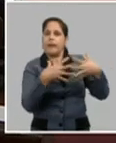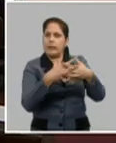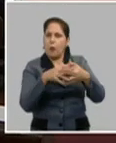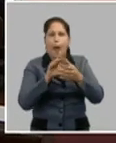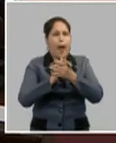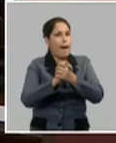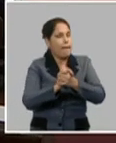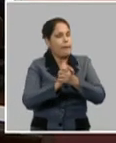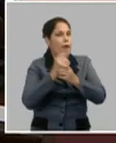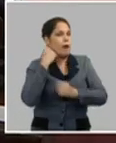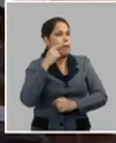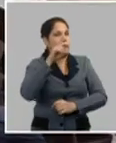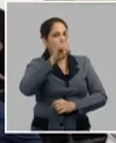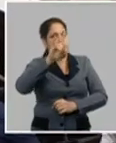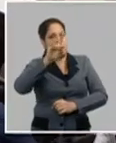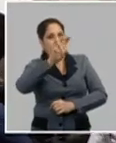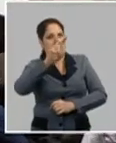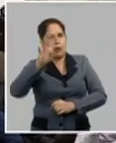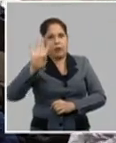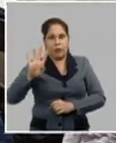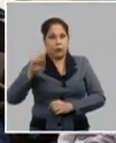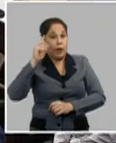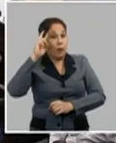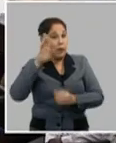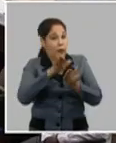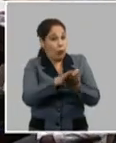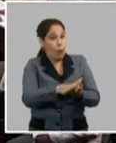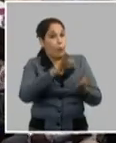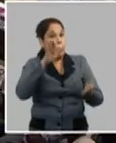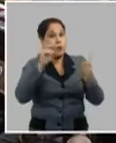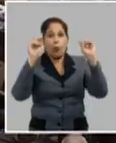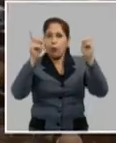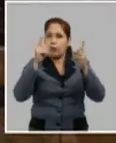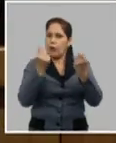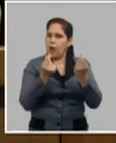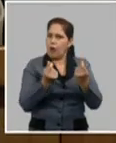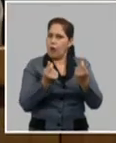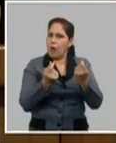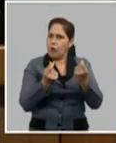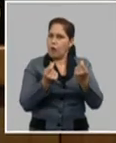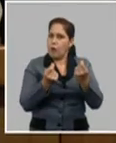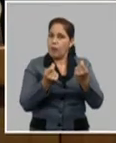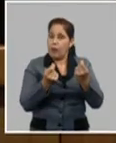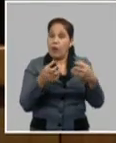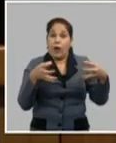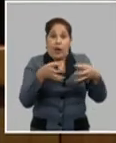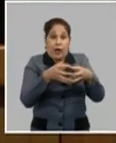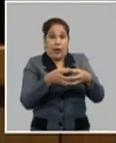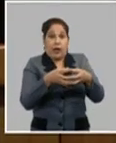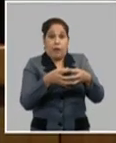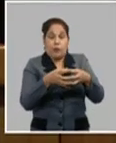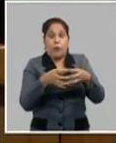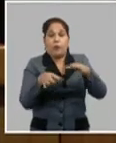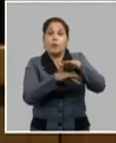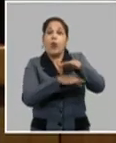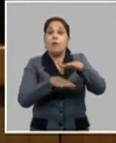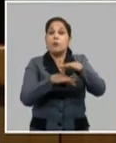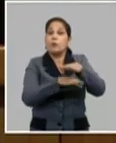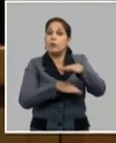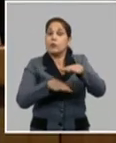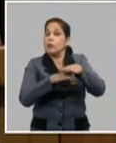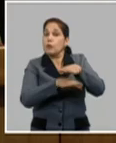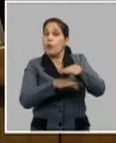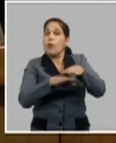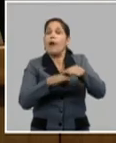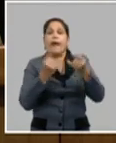el año 34, junto con los compromisos políticos y económicos que consolidaron la subordinación